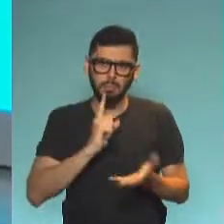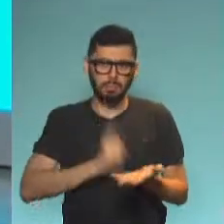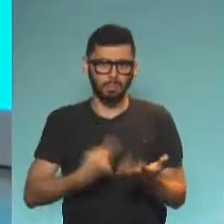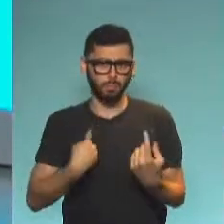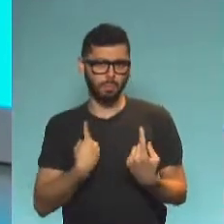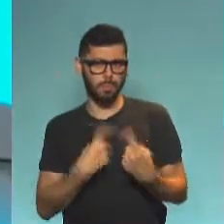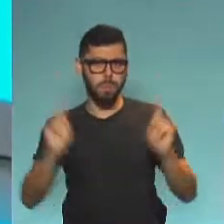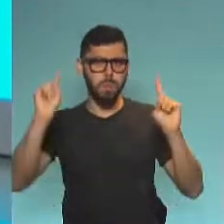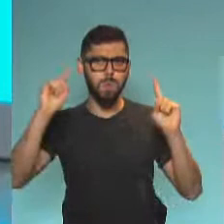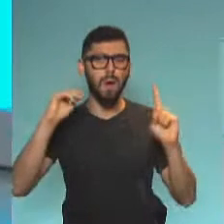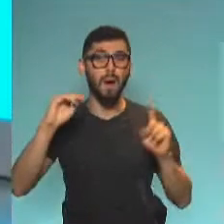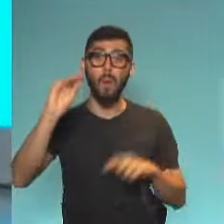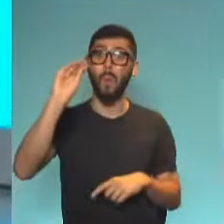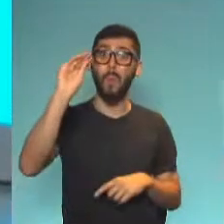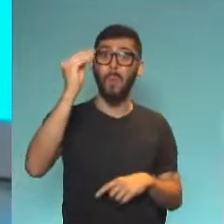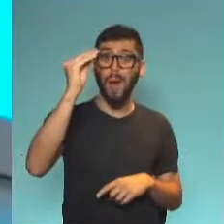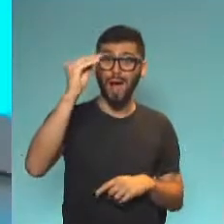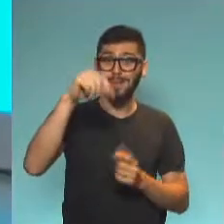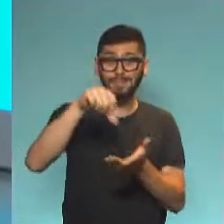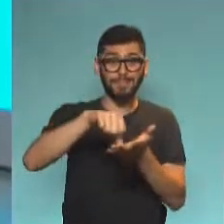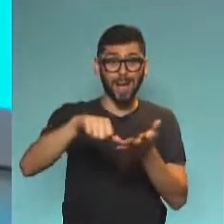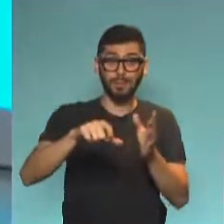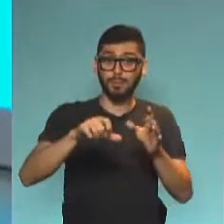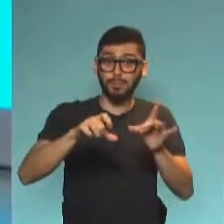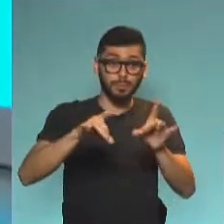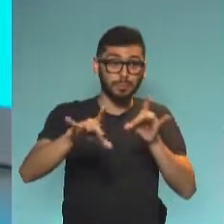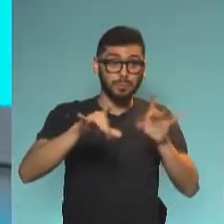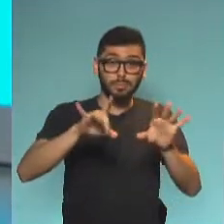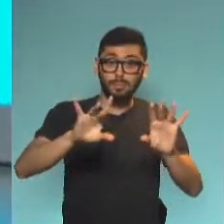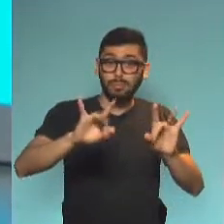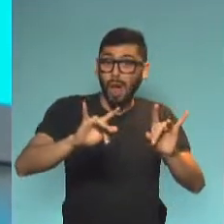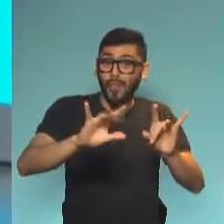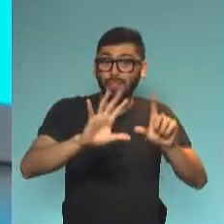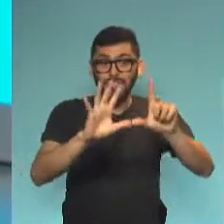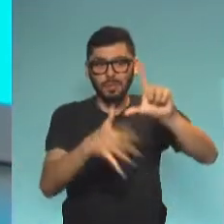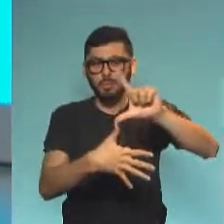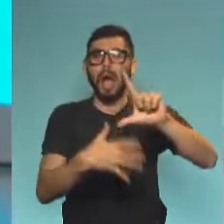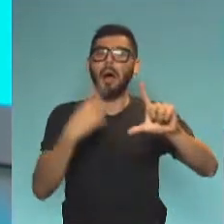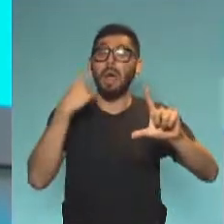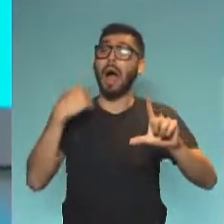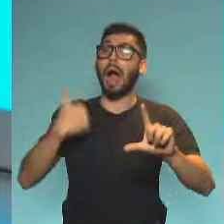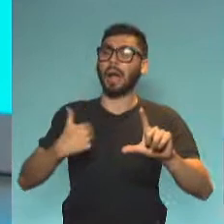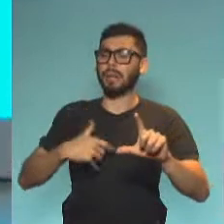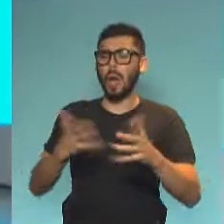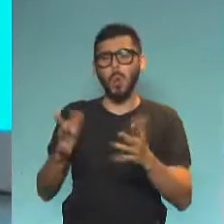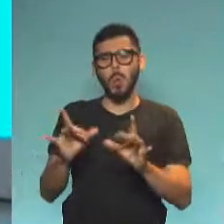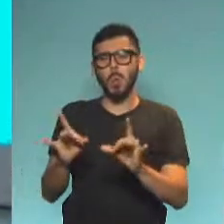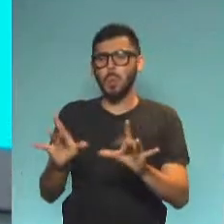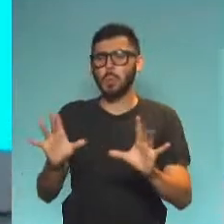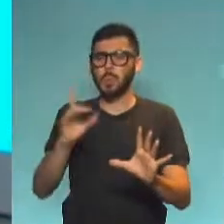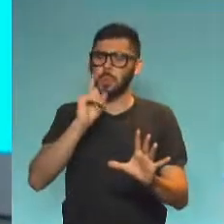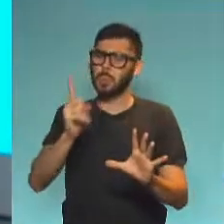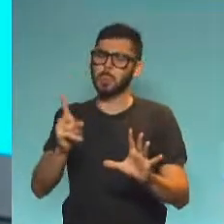porque justamente Brasil es uno de los países más complicados de la región. Es decir, si en Argentina por una cuestión sanitaria no se puede, y en